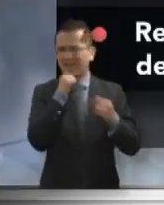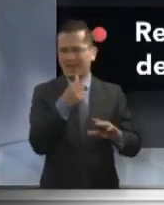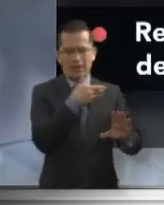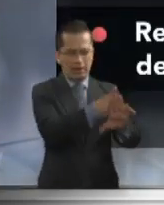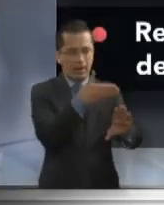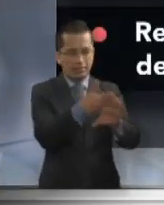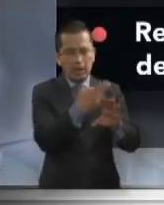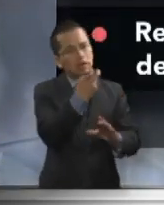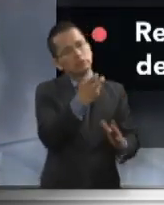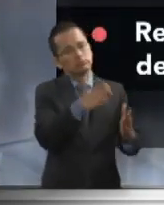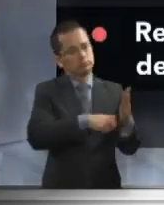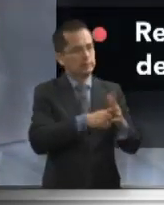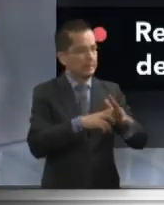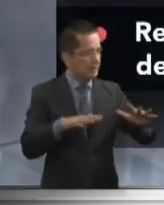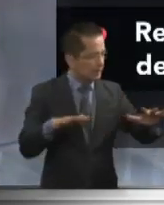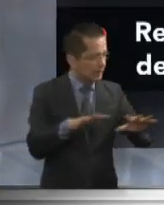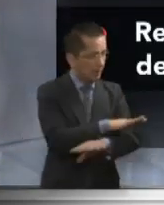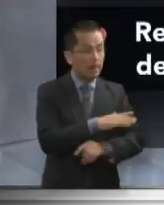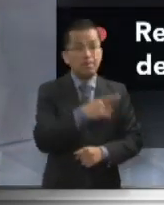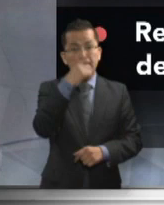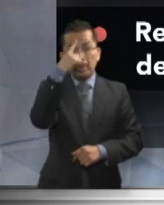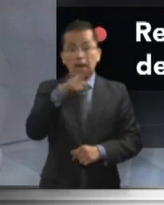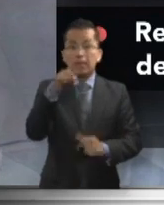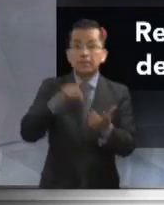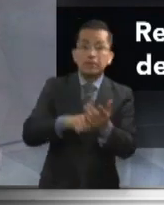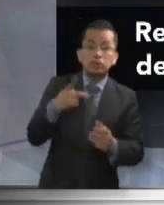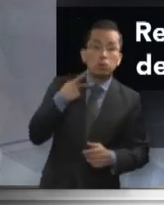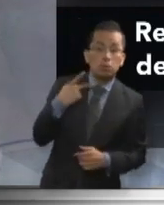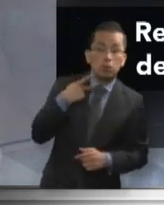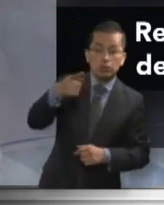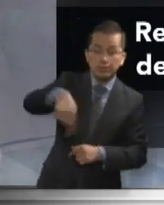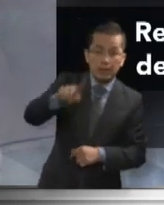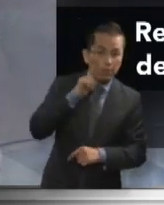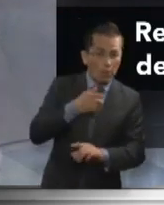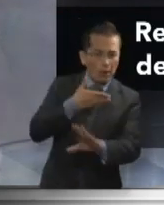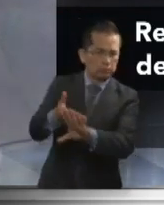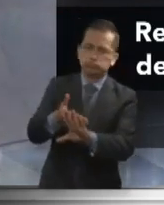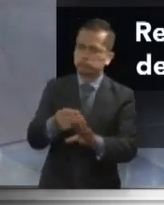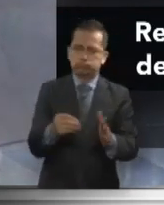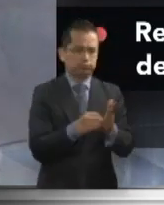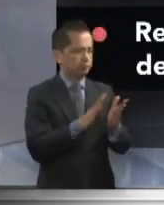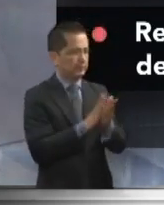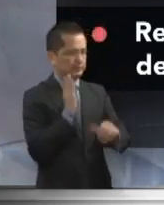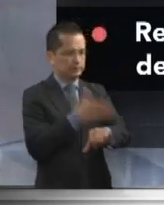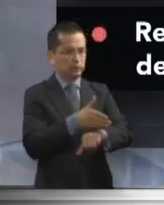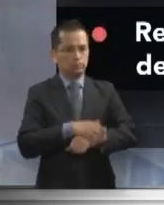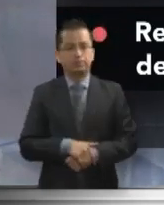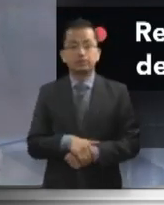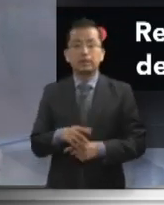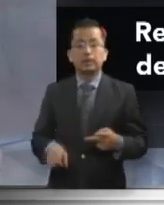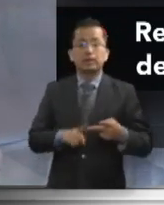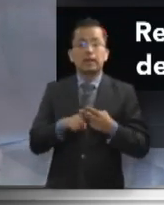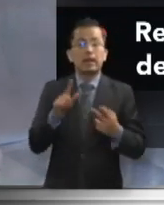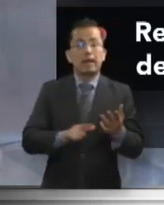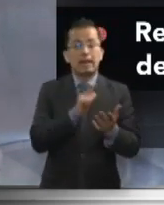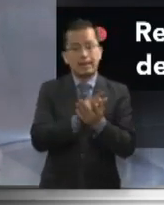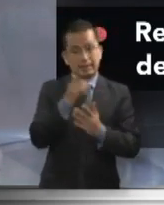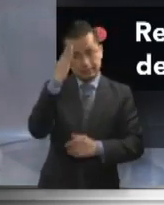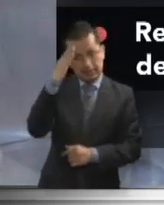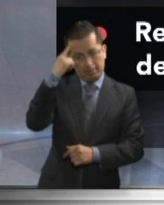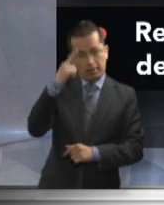para tipificar como delito electoral la violencia política en razón de género, la expedición de una Ley General de Ciberseguridad y